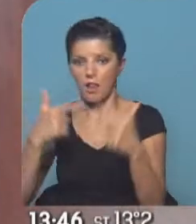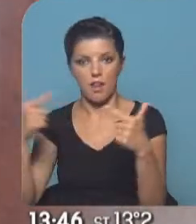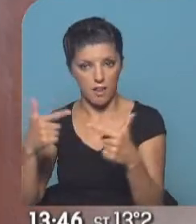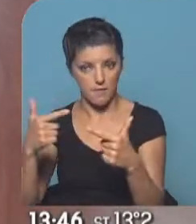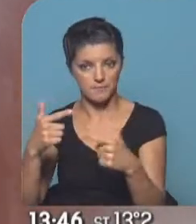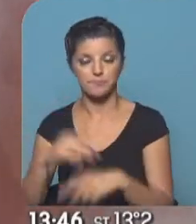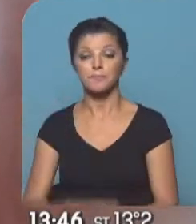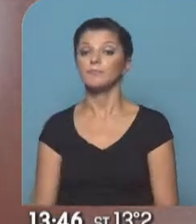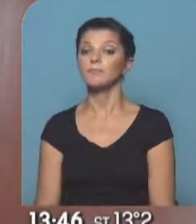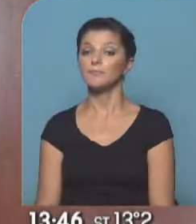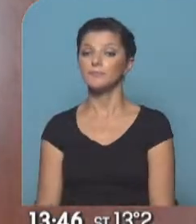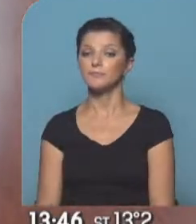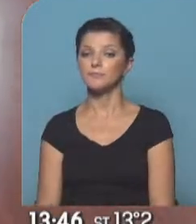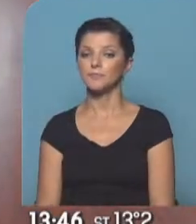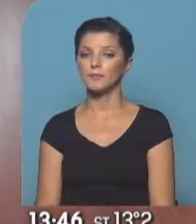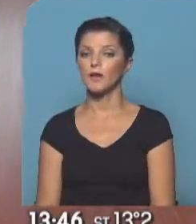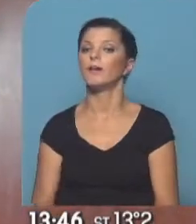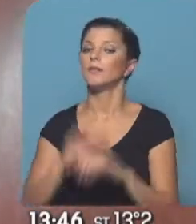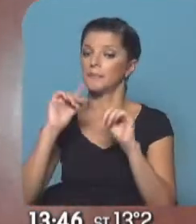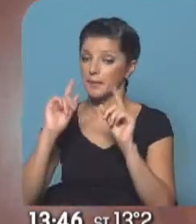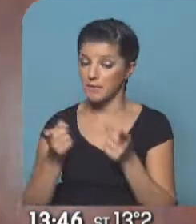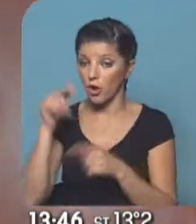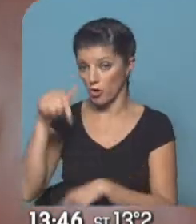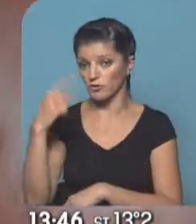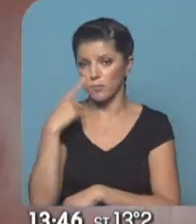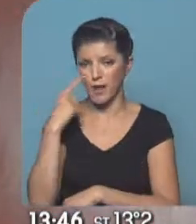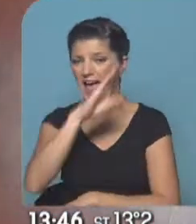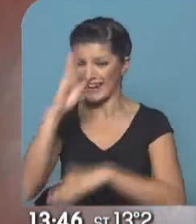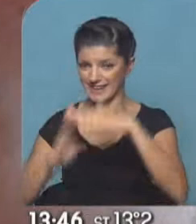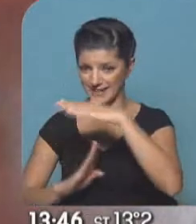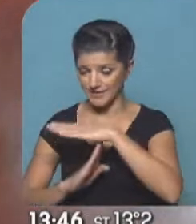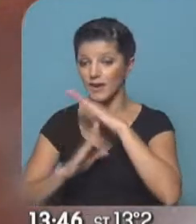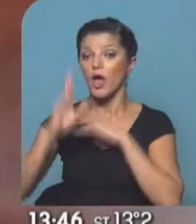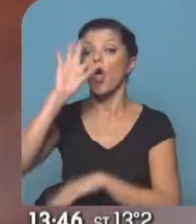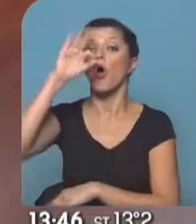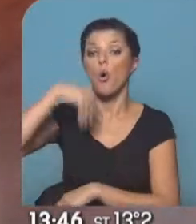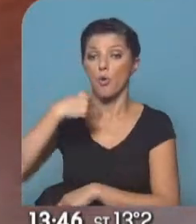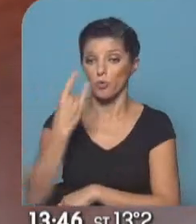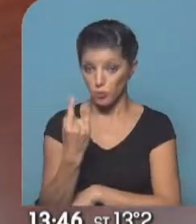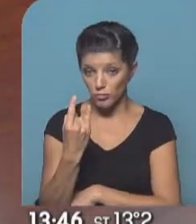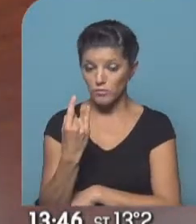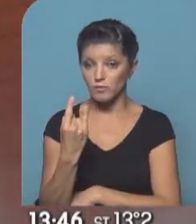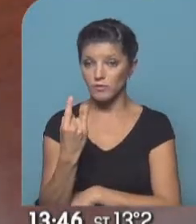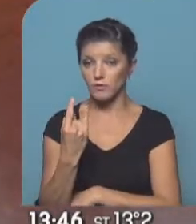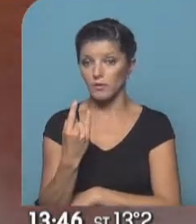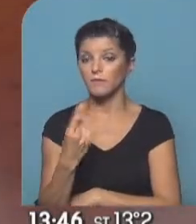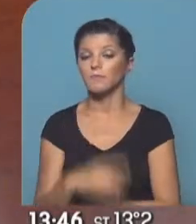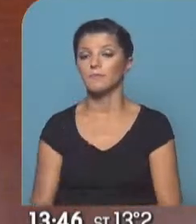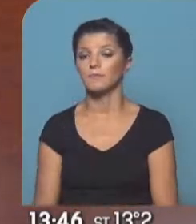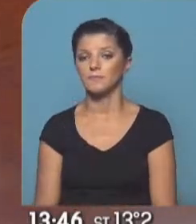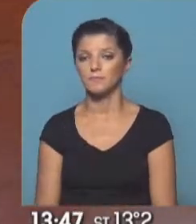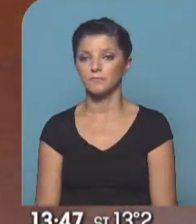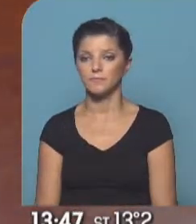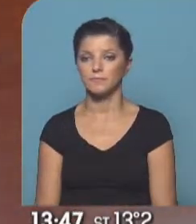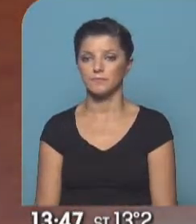en unas reuniones con el líder hoy reconocido por el Consejo de Seguridad de la ONU, en un país donde las facciones se lo están comiendo